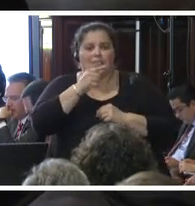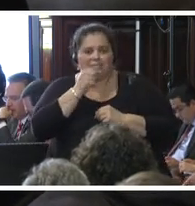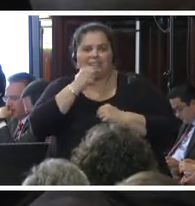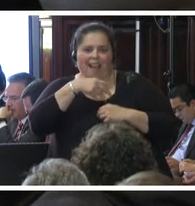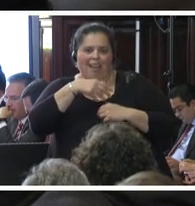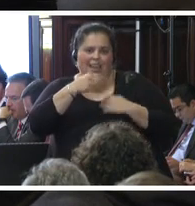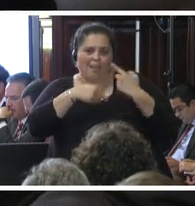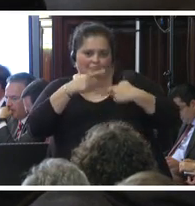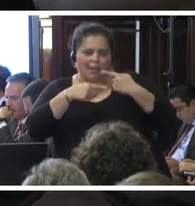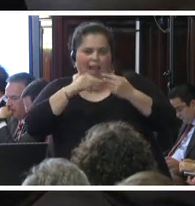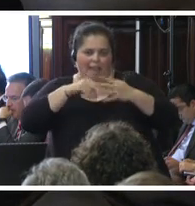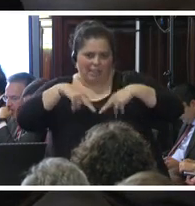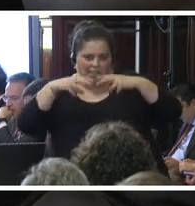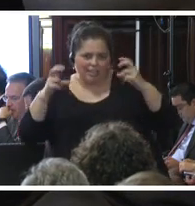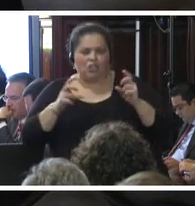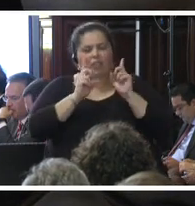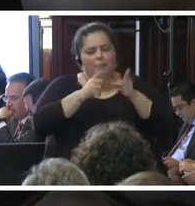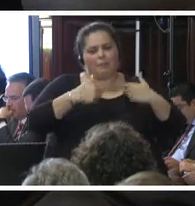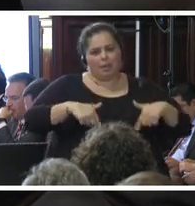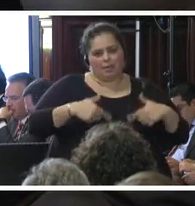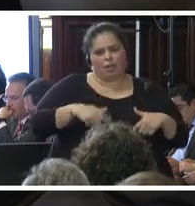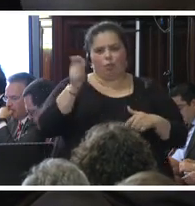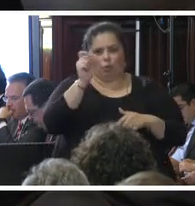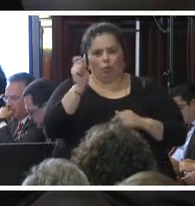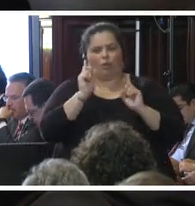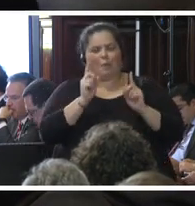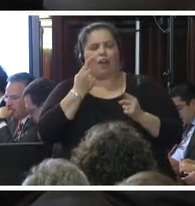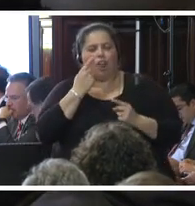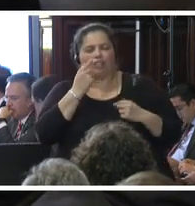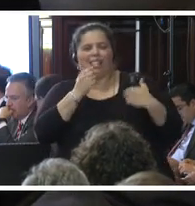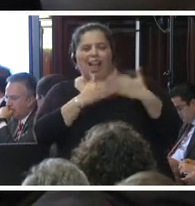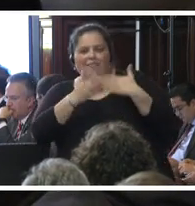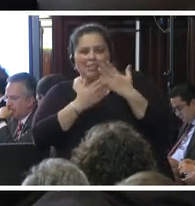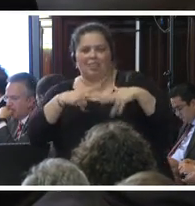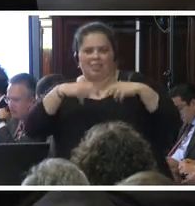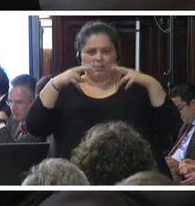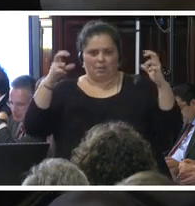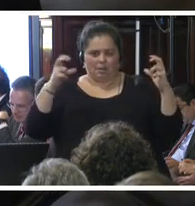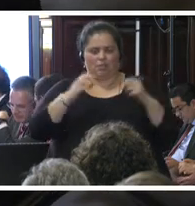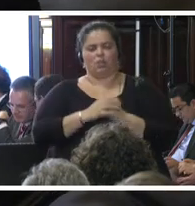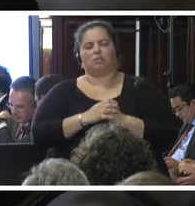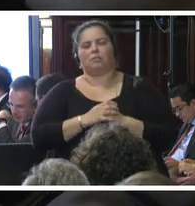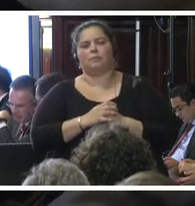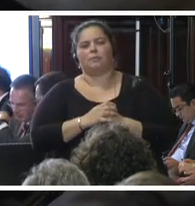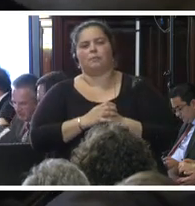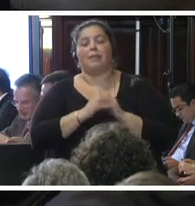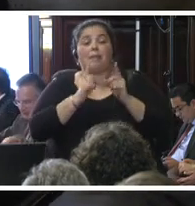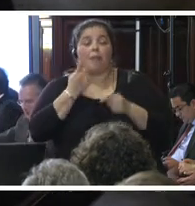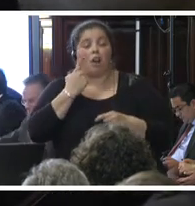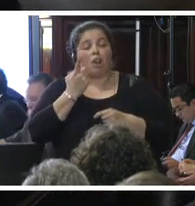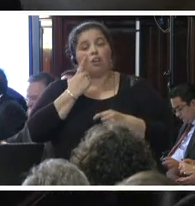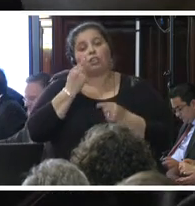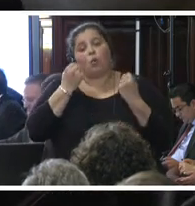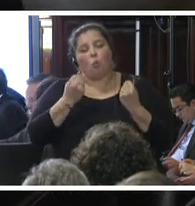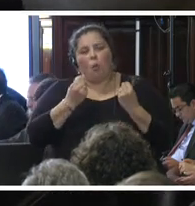Ministerio Público, los avances de cada una de las averiguaciones, y conocen también las líneas